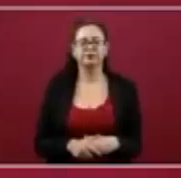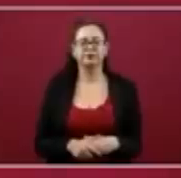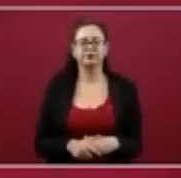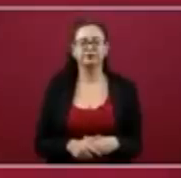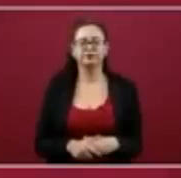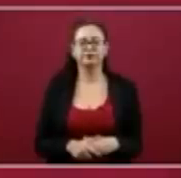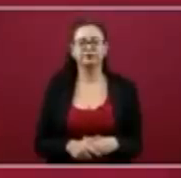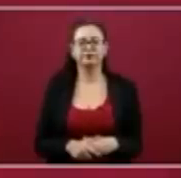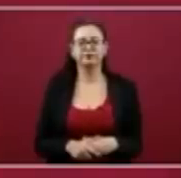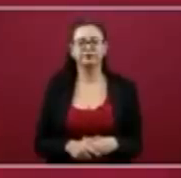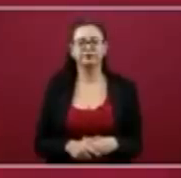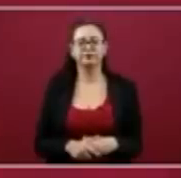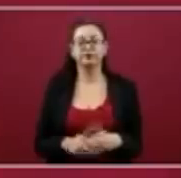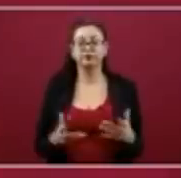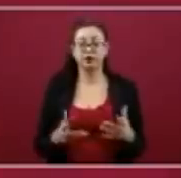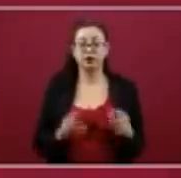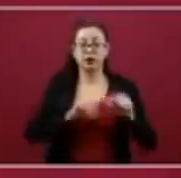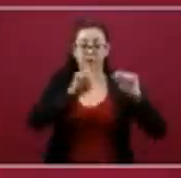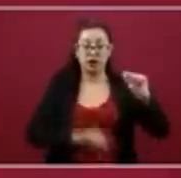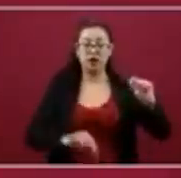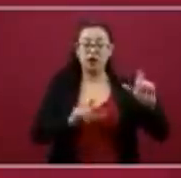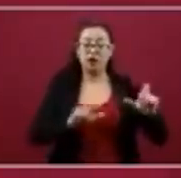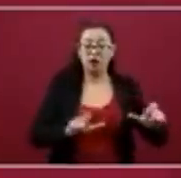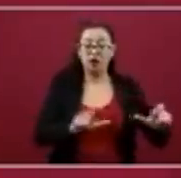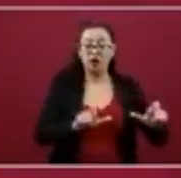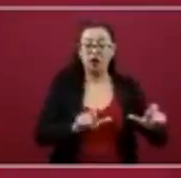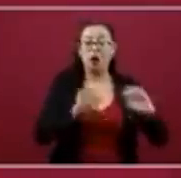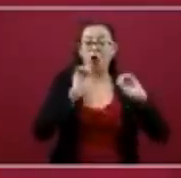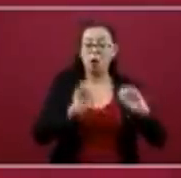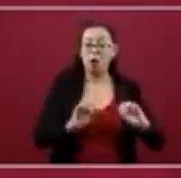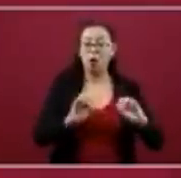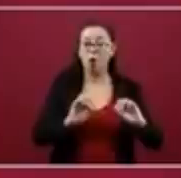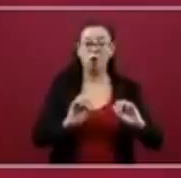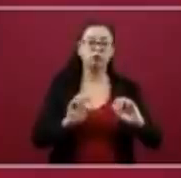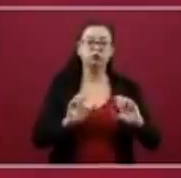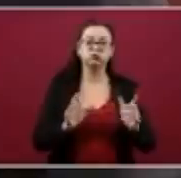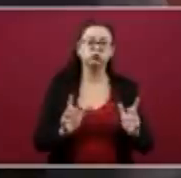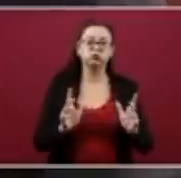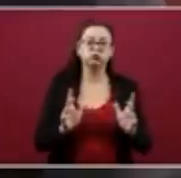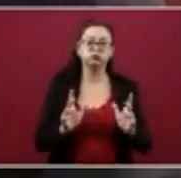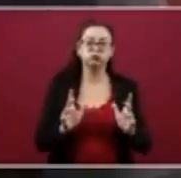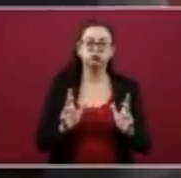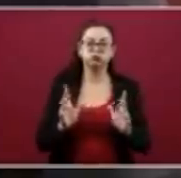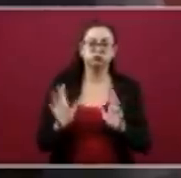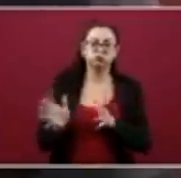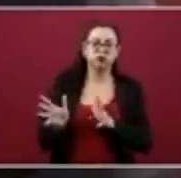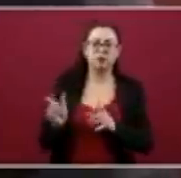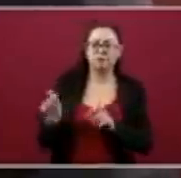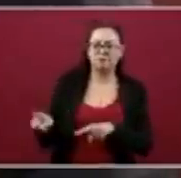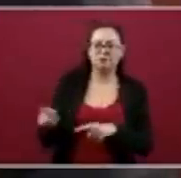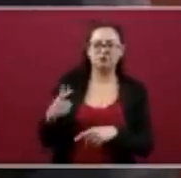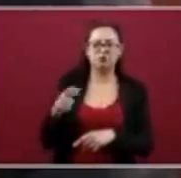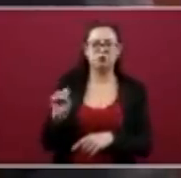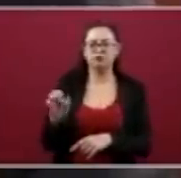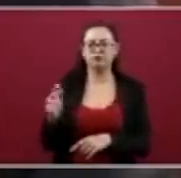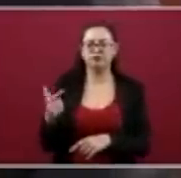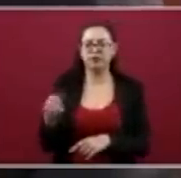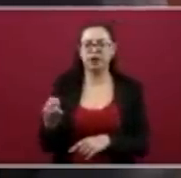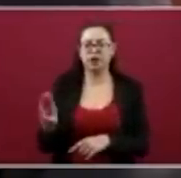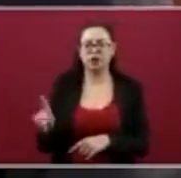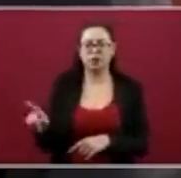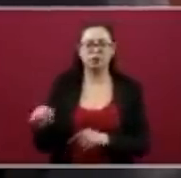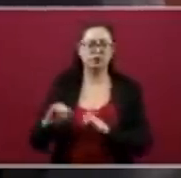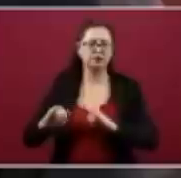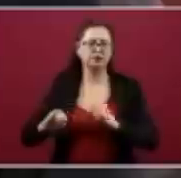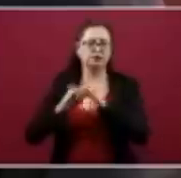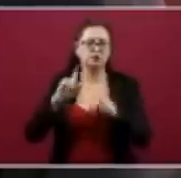ver si es con la Guardia Nacional o como lo está haciendo ya Gobernación, con el